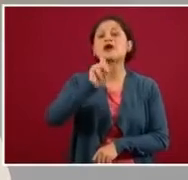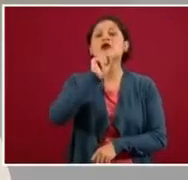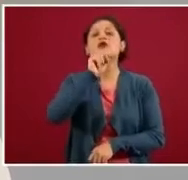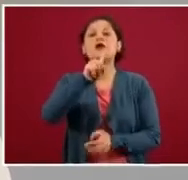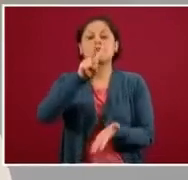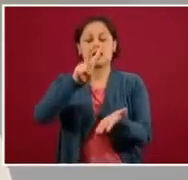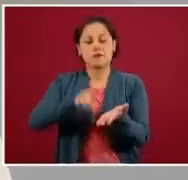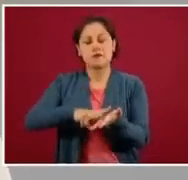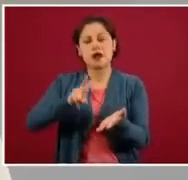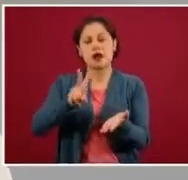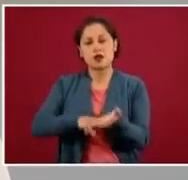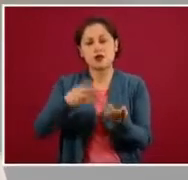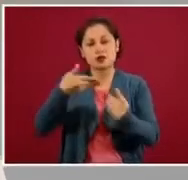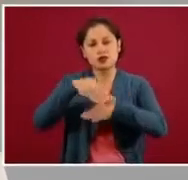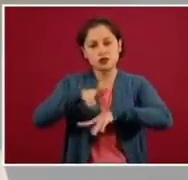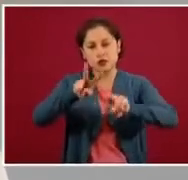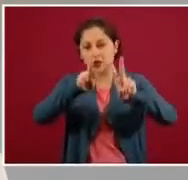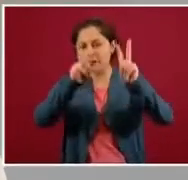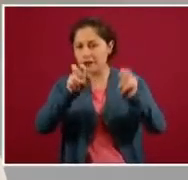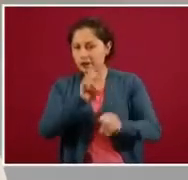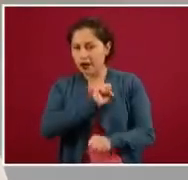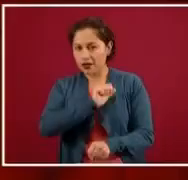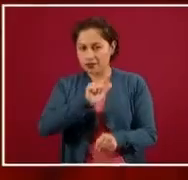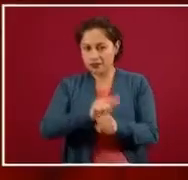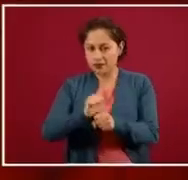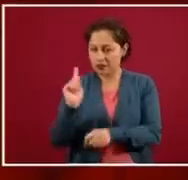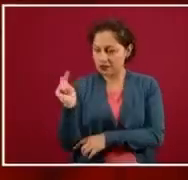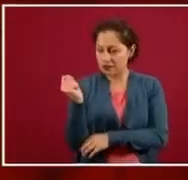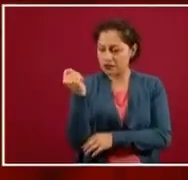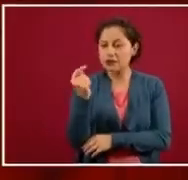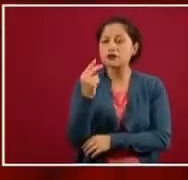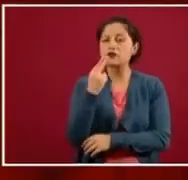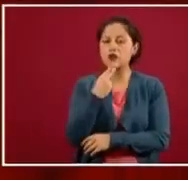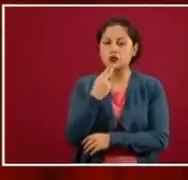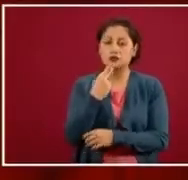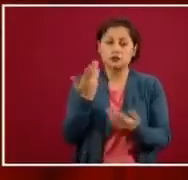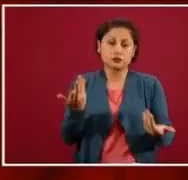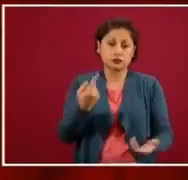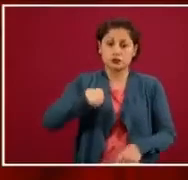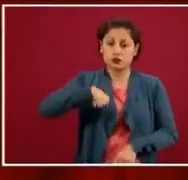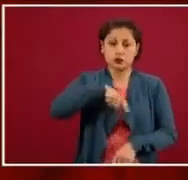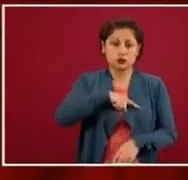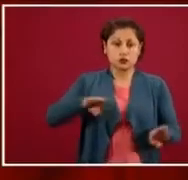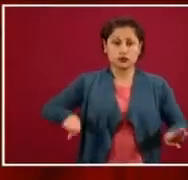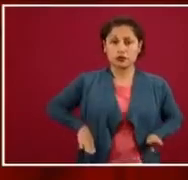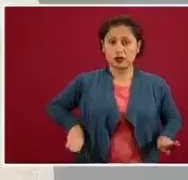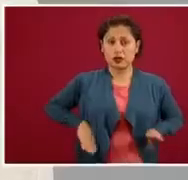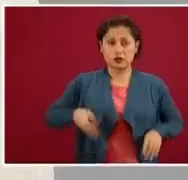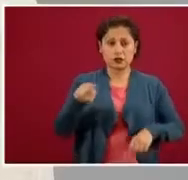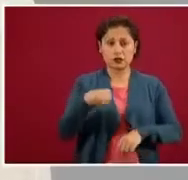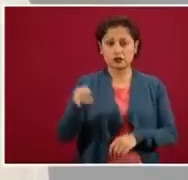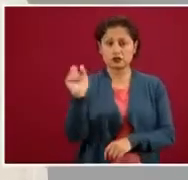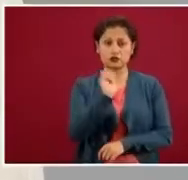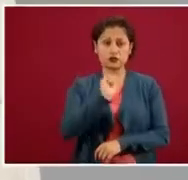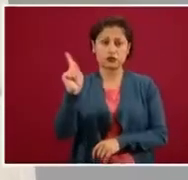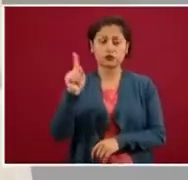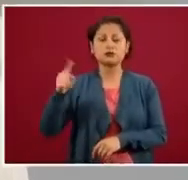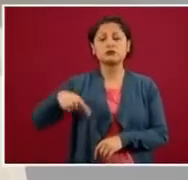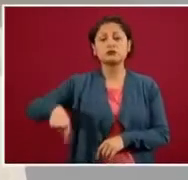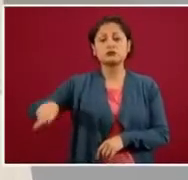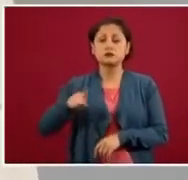nos dedicamos a lo técnico, no podemos desperdiciar ninguno de los elementos en ese sentido. Y lo que hemos estado